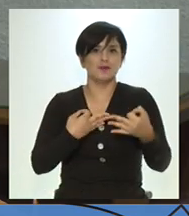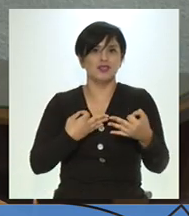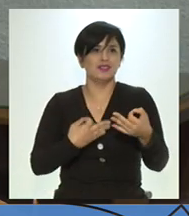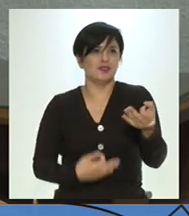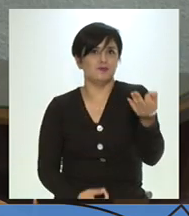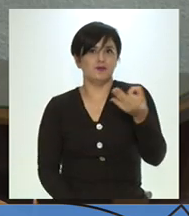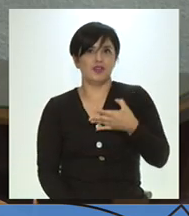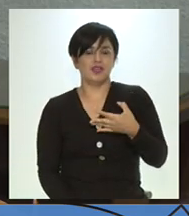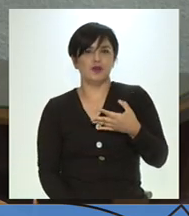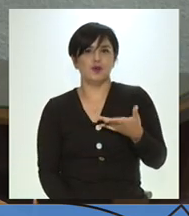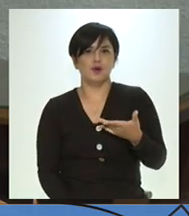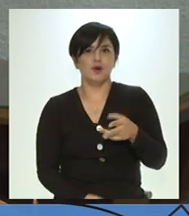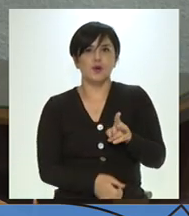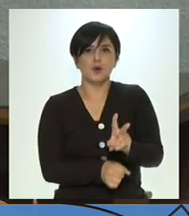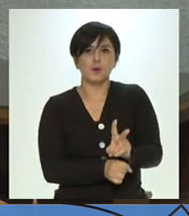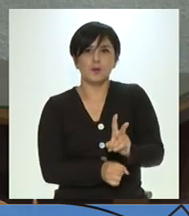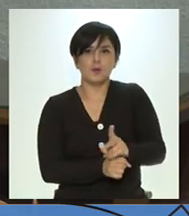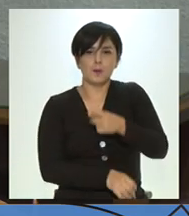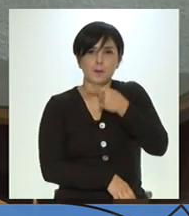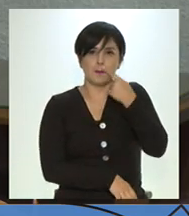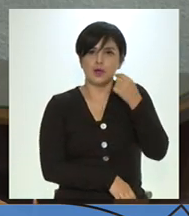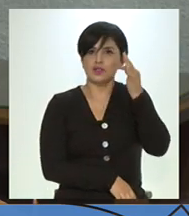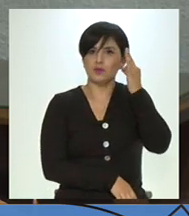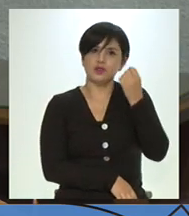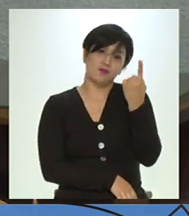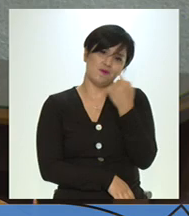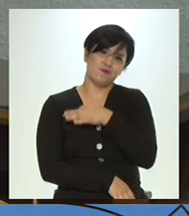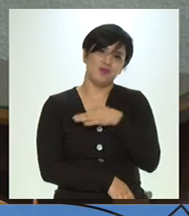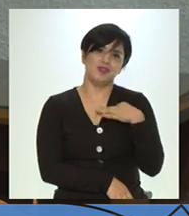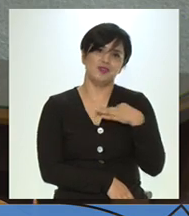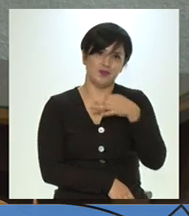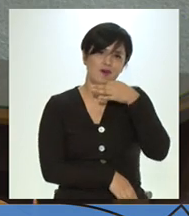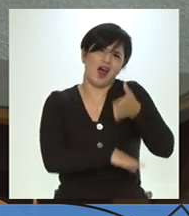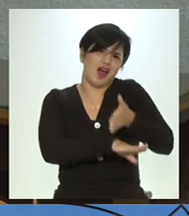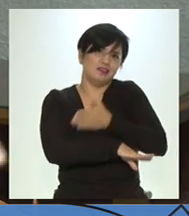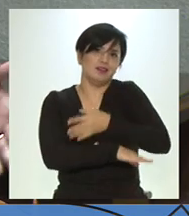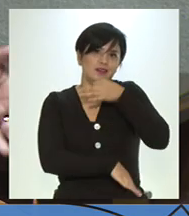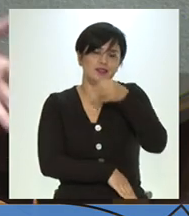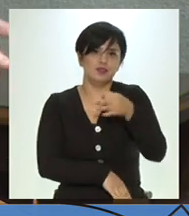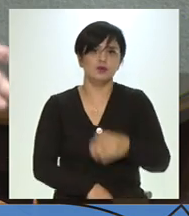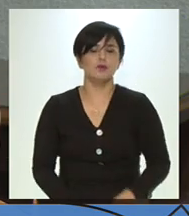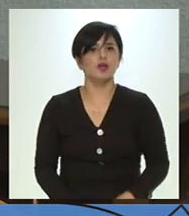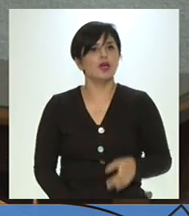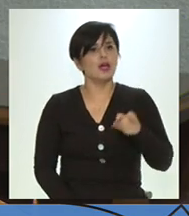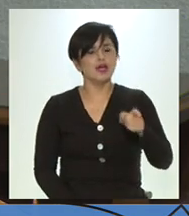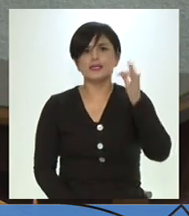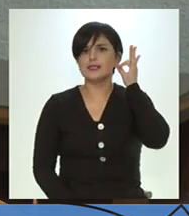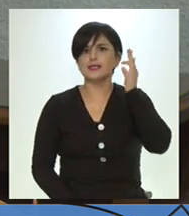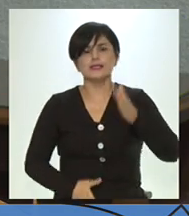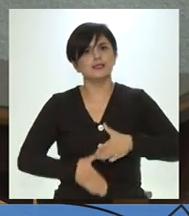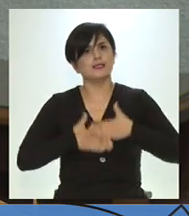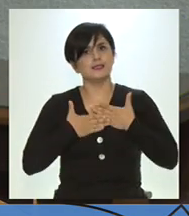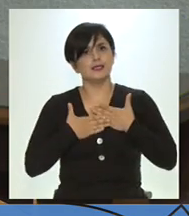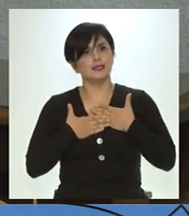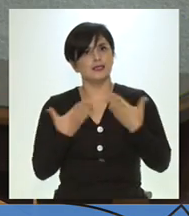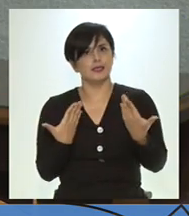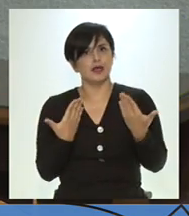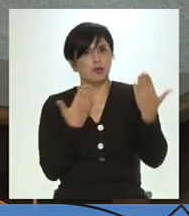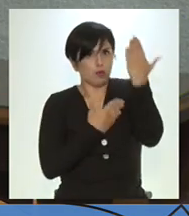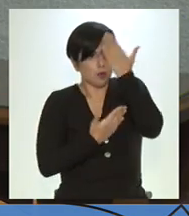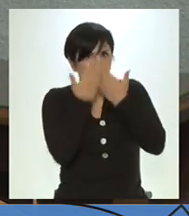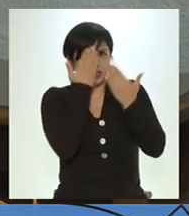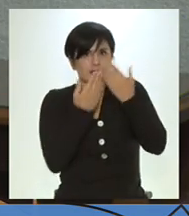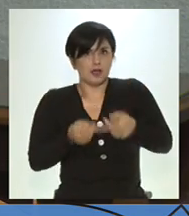a maestras y maestros un ministro de estado ella se sentía amparada en derechos civiles